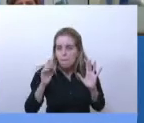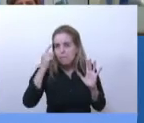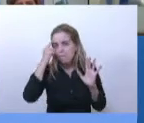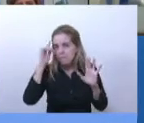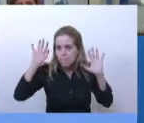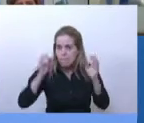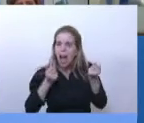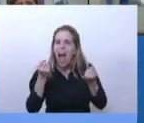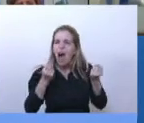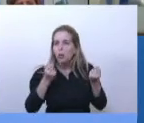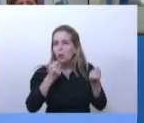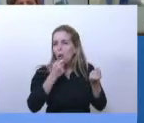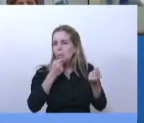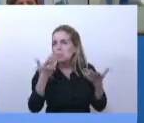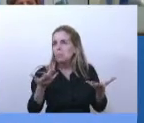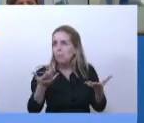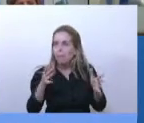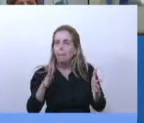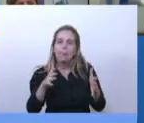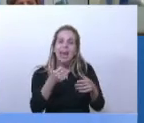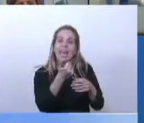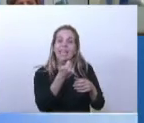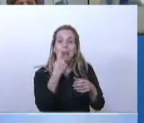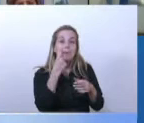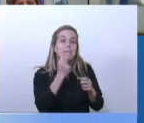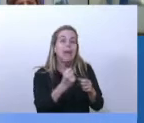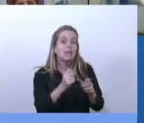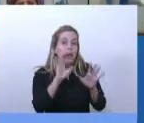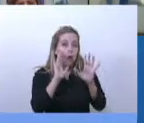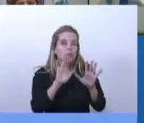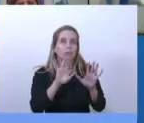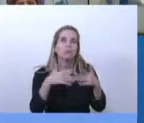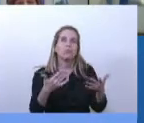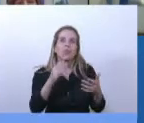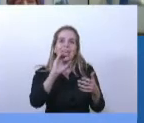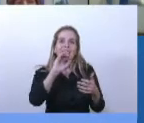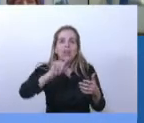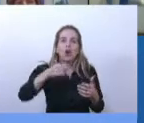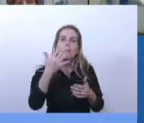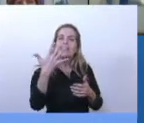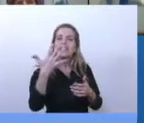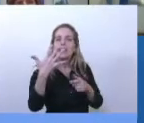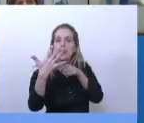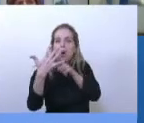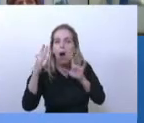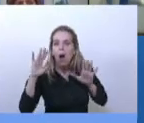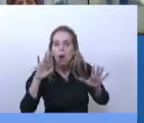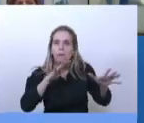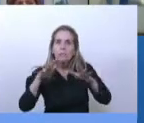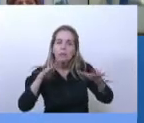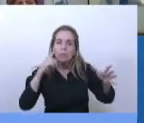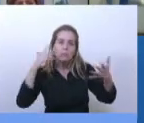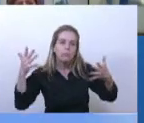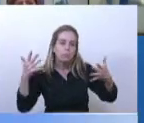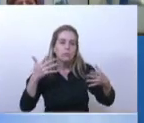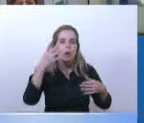en el auto un auto pequeño 6000 pesos promedio 05 estamos hablando de